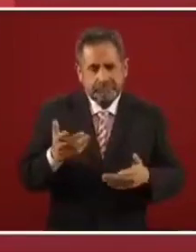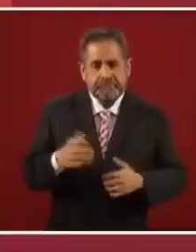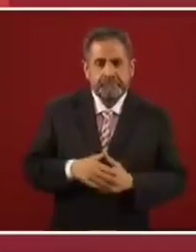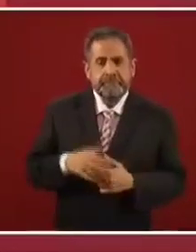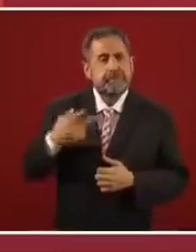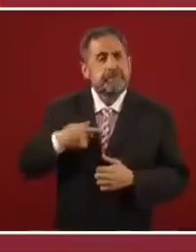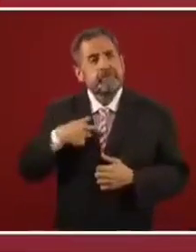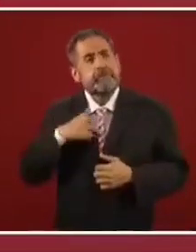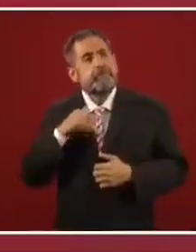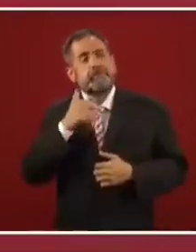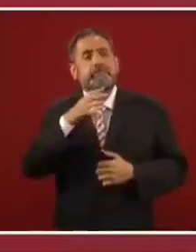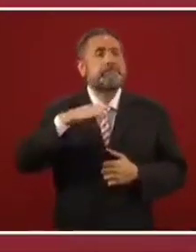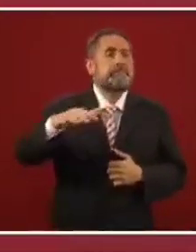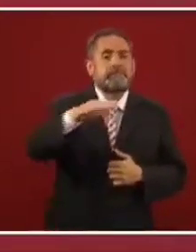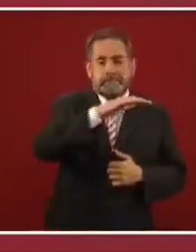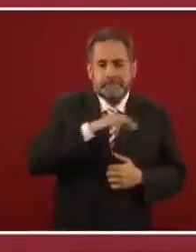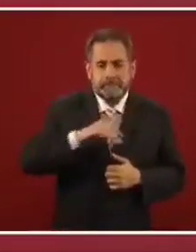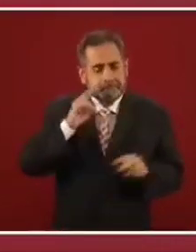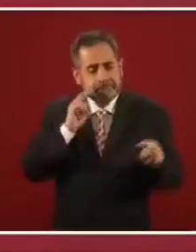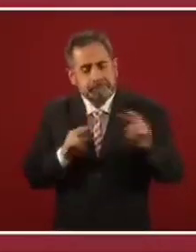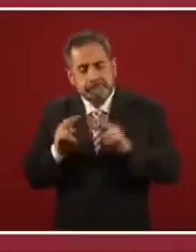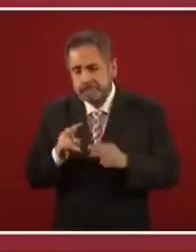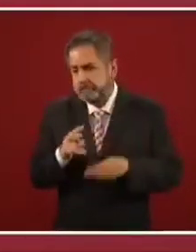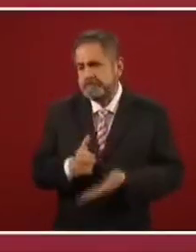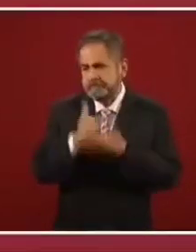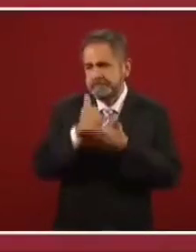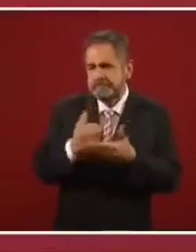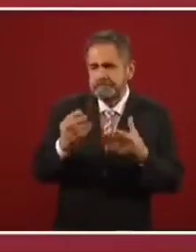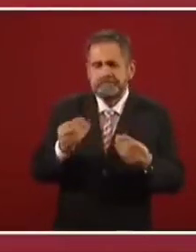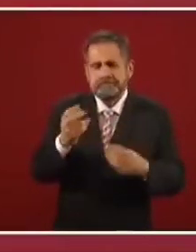la gente, que ayuda mucho.